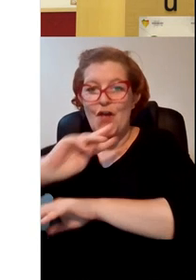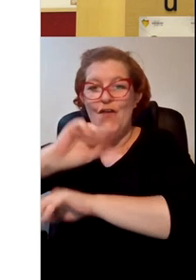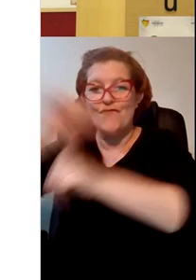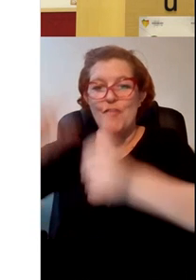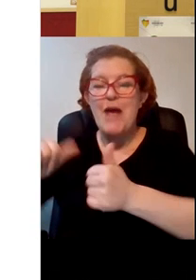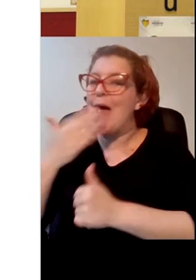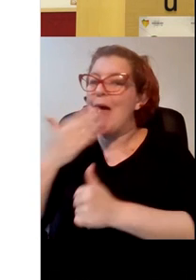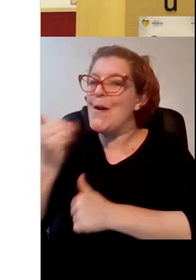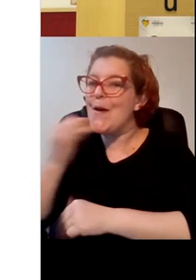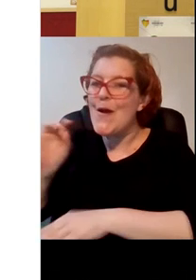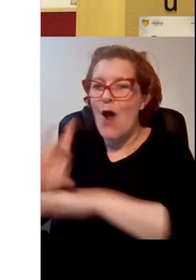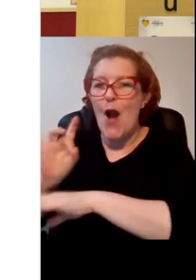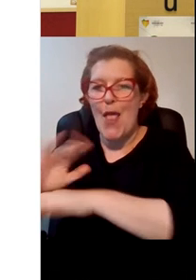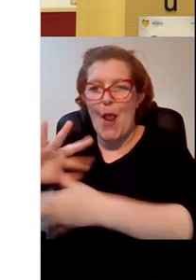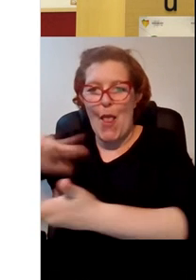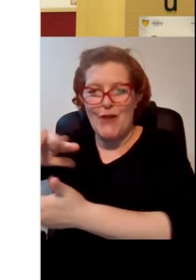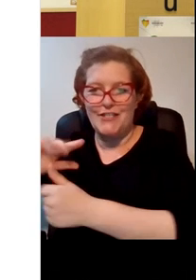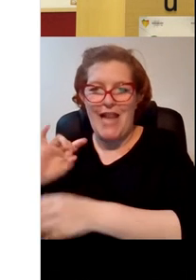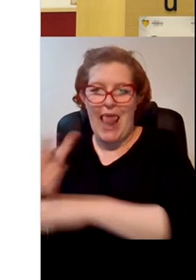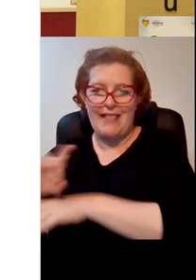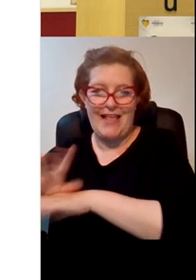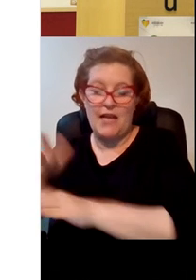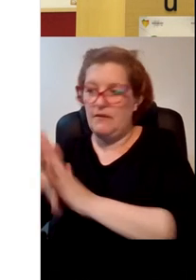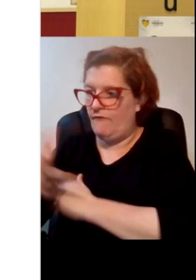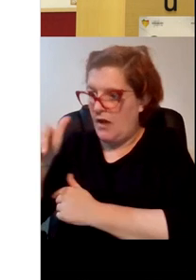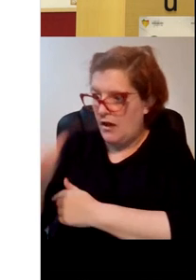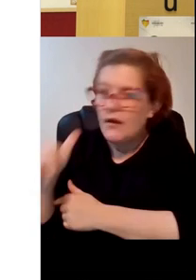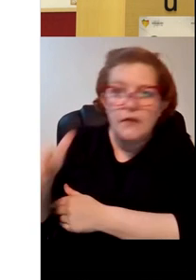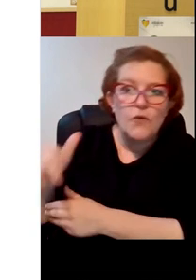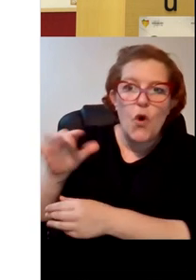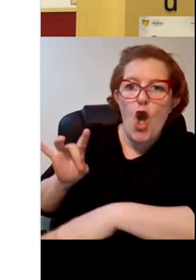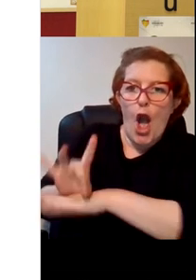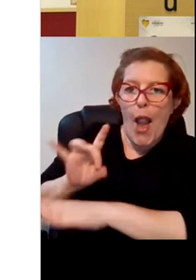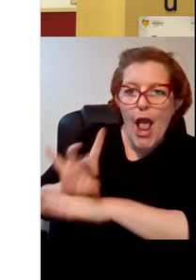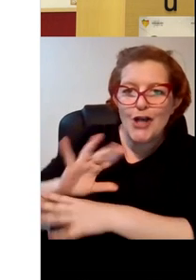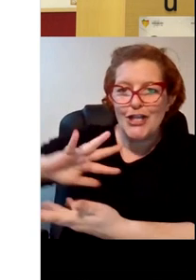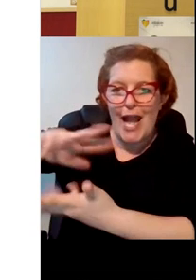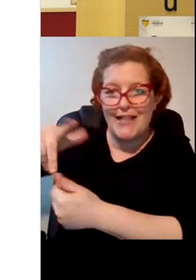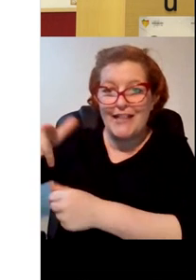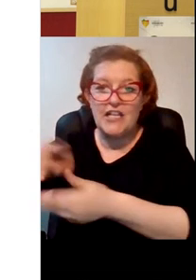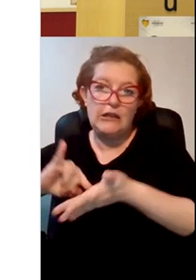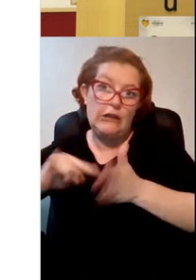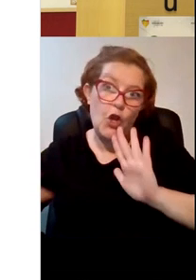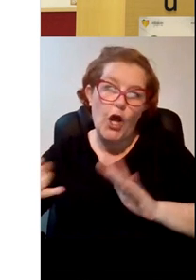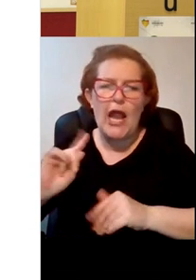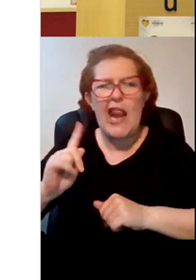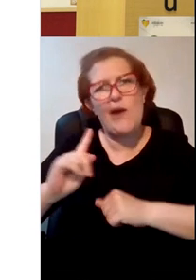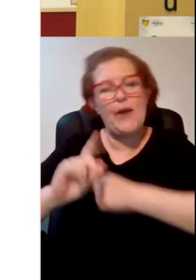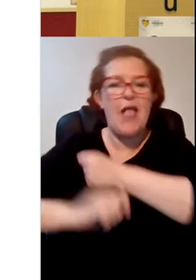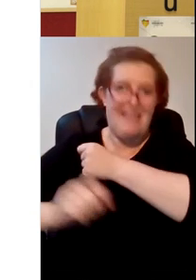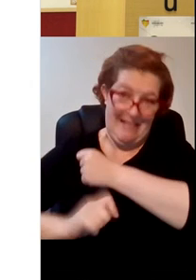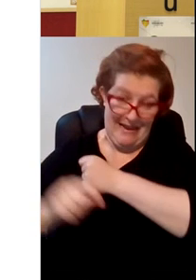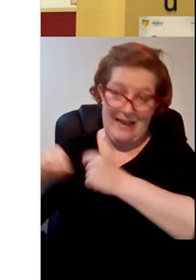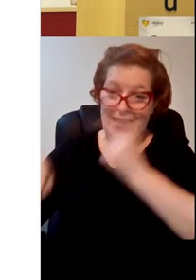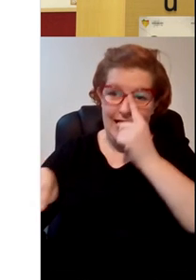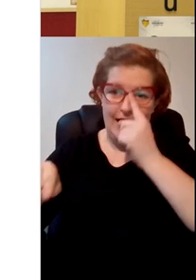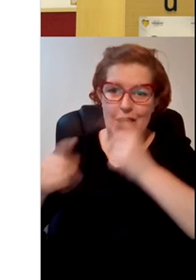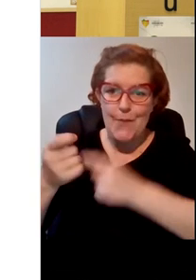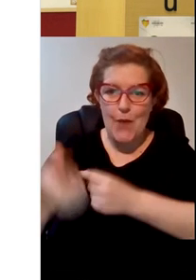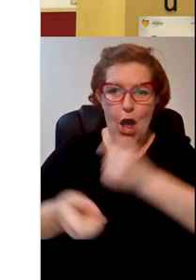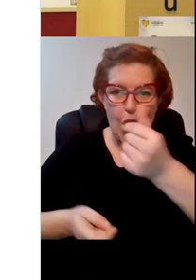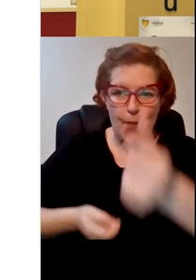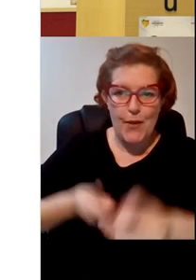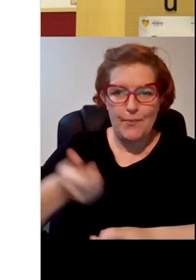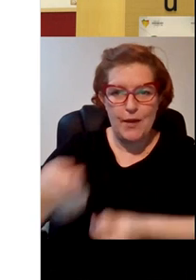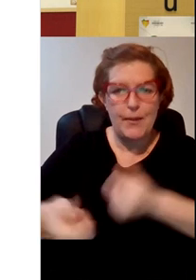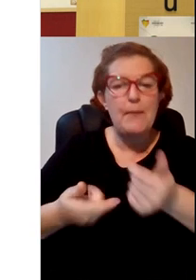la newsletter por cierto que es un medio es una una tecnología presiona estrategia que paulatinamente se está poniendo